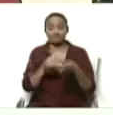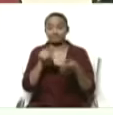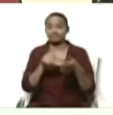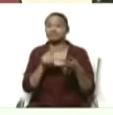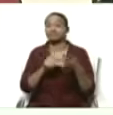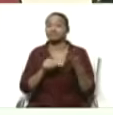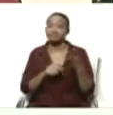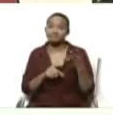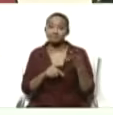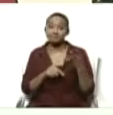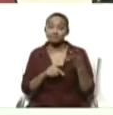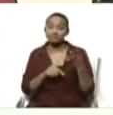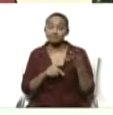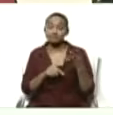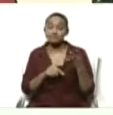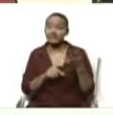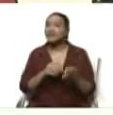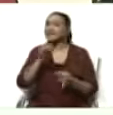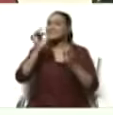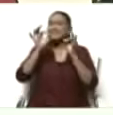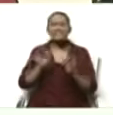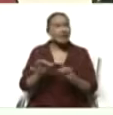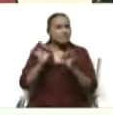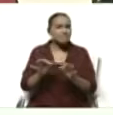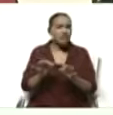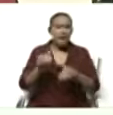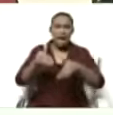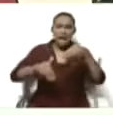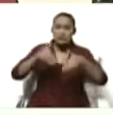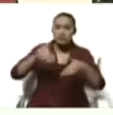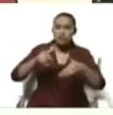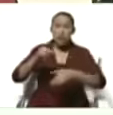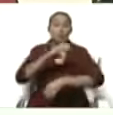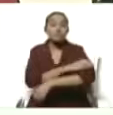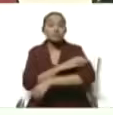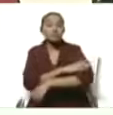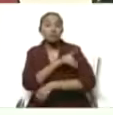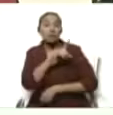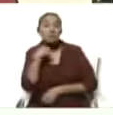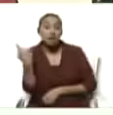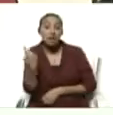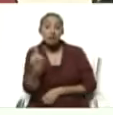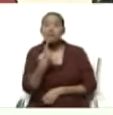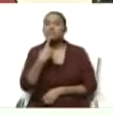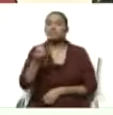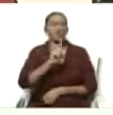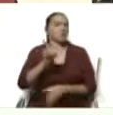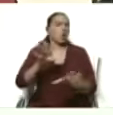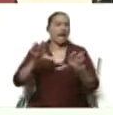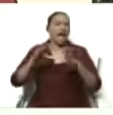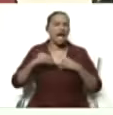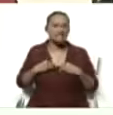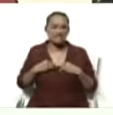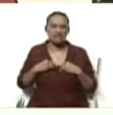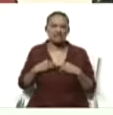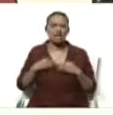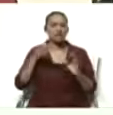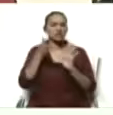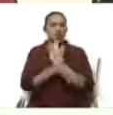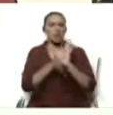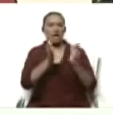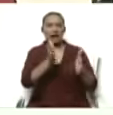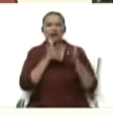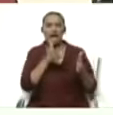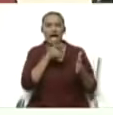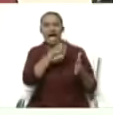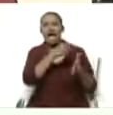fraude cada vez que hay una elección que la oposición pierde sale diciendo que ellos no van a reconocer los resultados salen